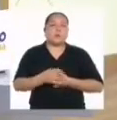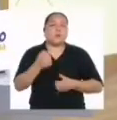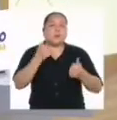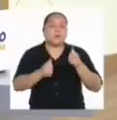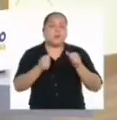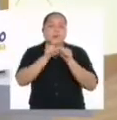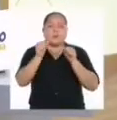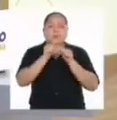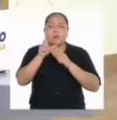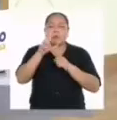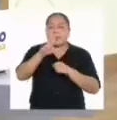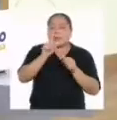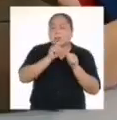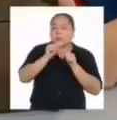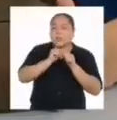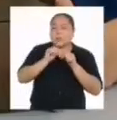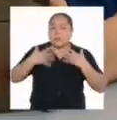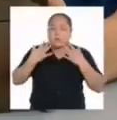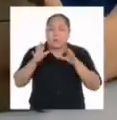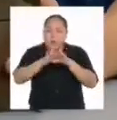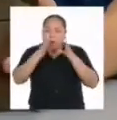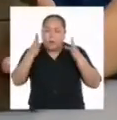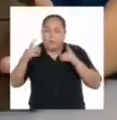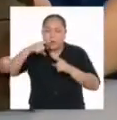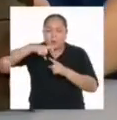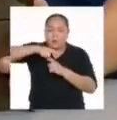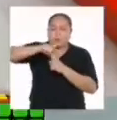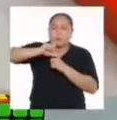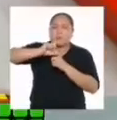¿Qué número de tres dígitos podría abrir ese candado?